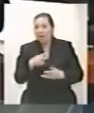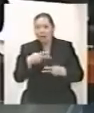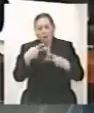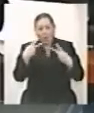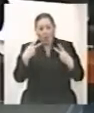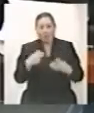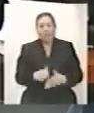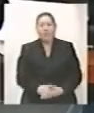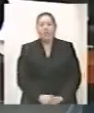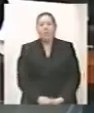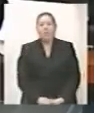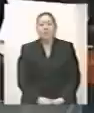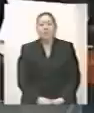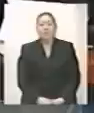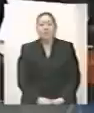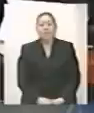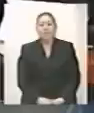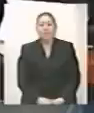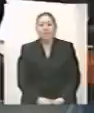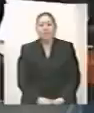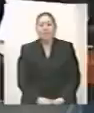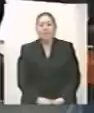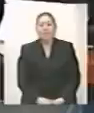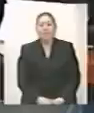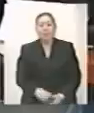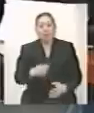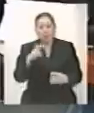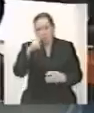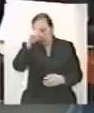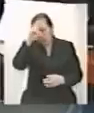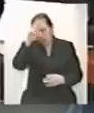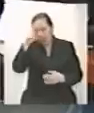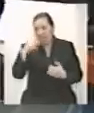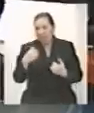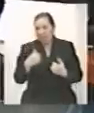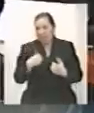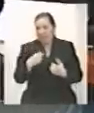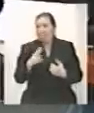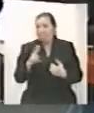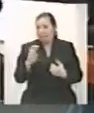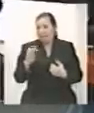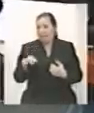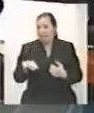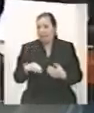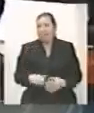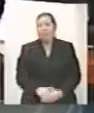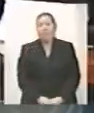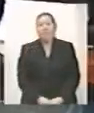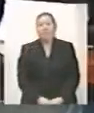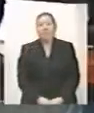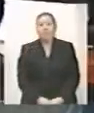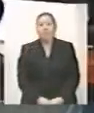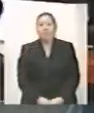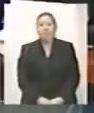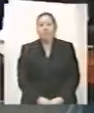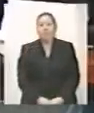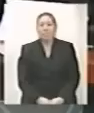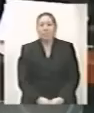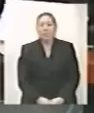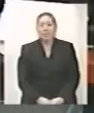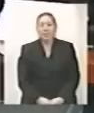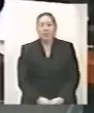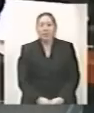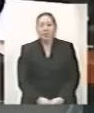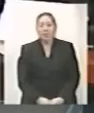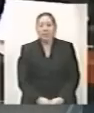Loreto está vinculado desde Cusco a zonas que tienen que ver con el BRAE, ciertamente esa es la zona que se... Cusco, Ucayali y Junín tiene que ver con el